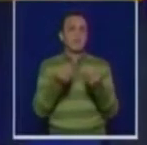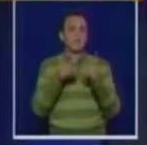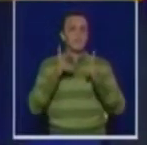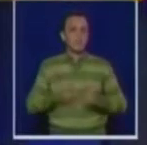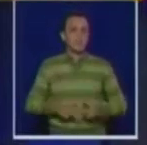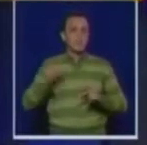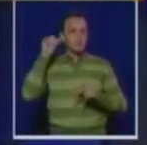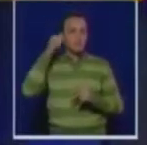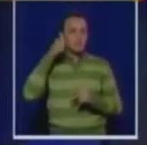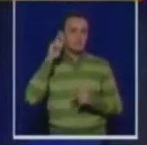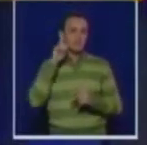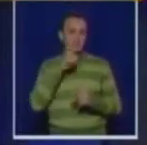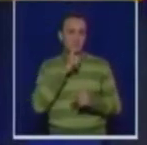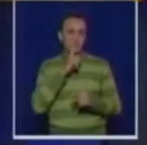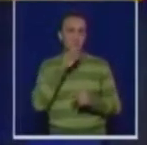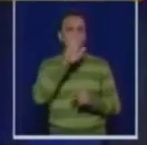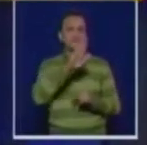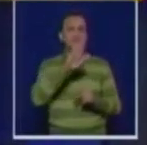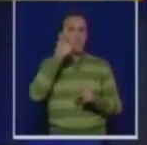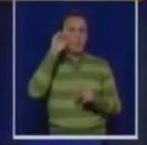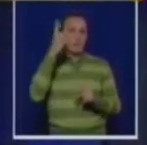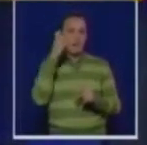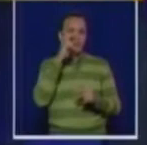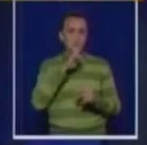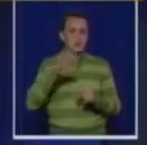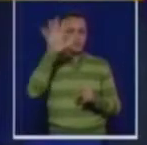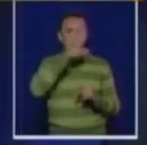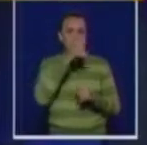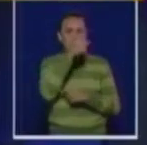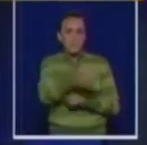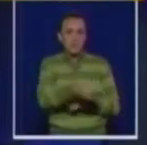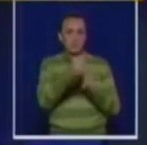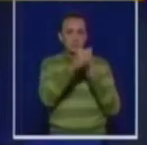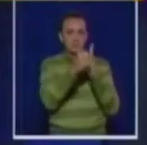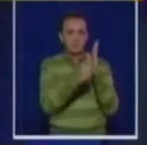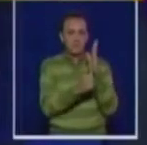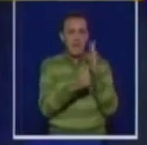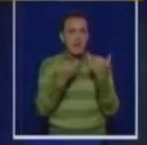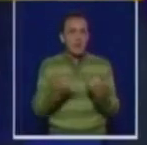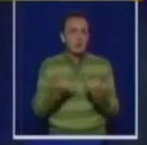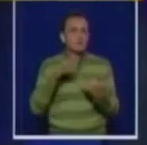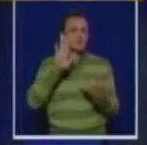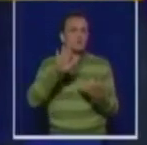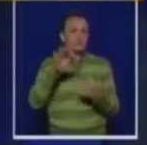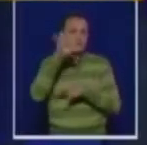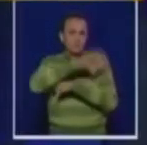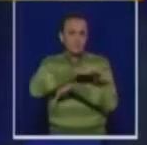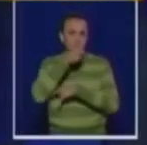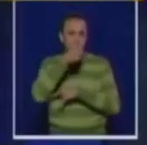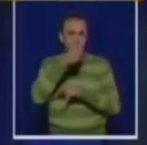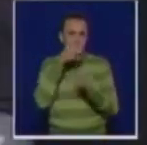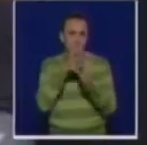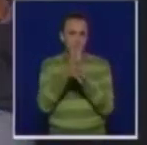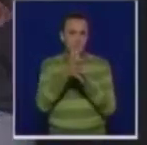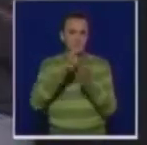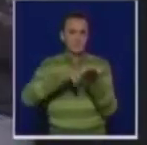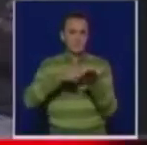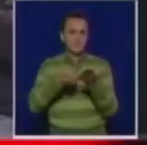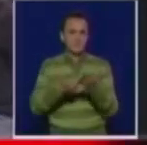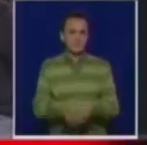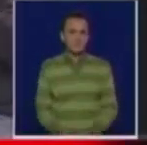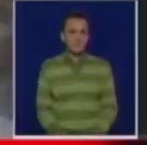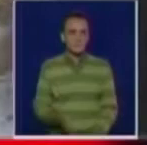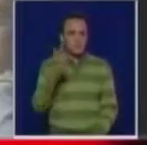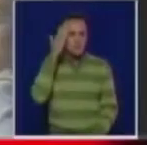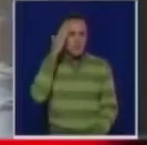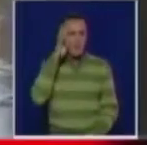problemas auditivos, como lo exige la Autoridad Nacional de Televisión. En los noticieros se viene implementando la medida. Teniendo en